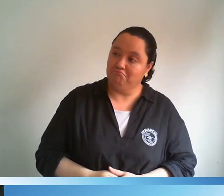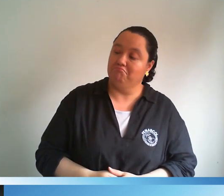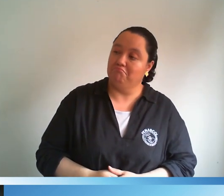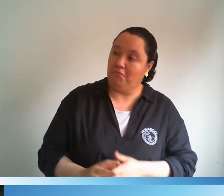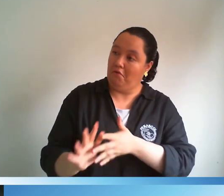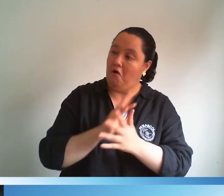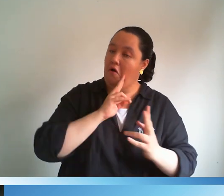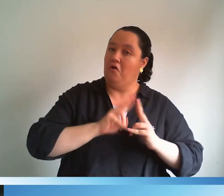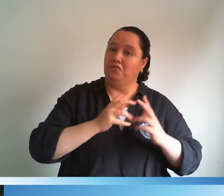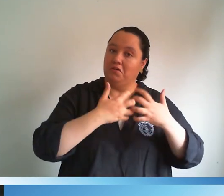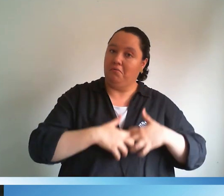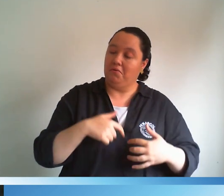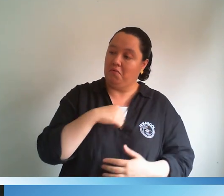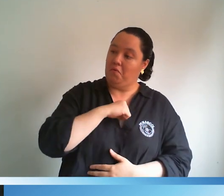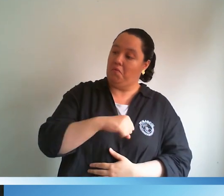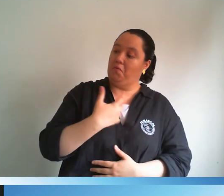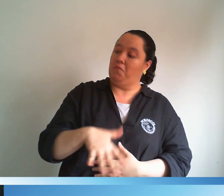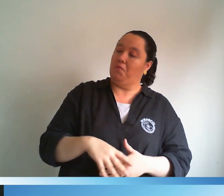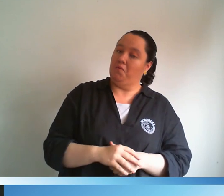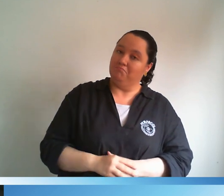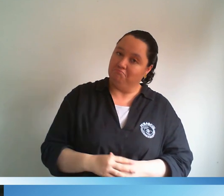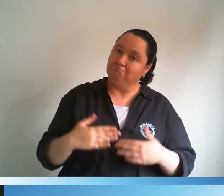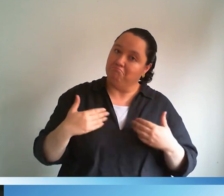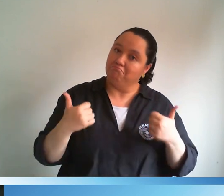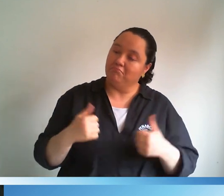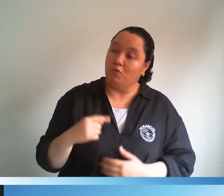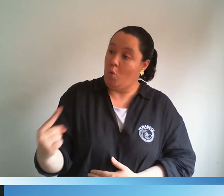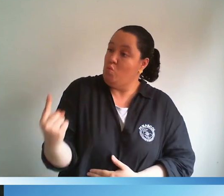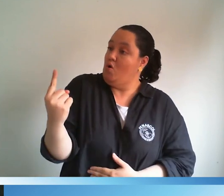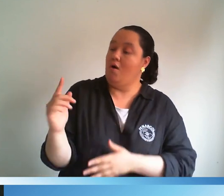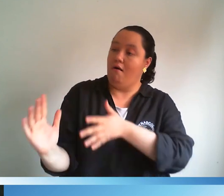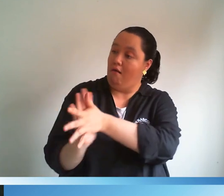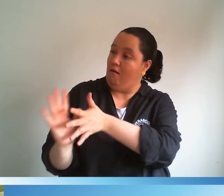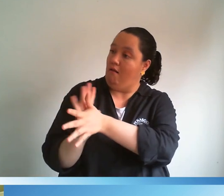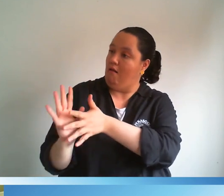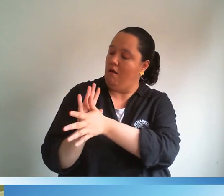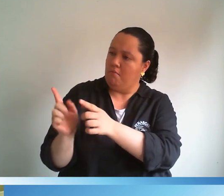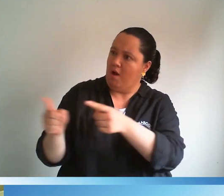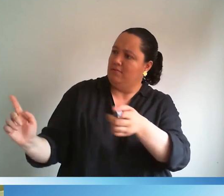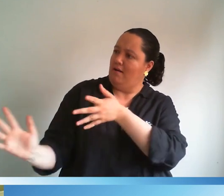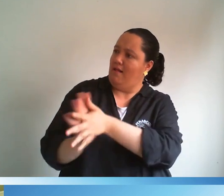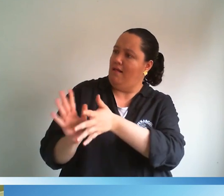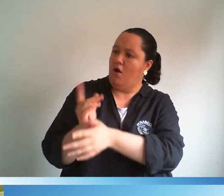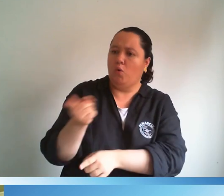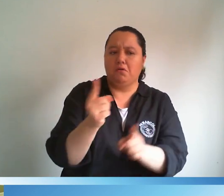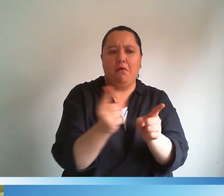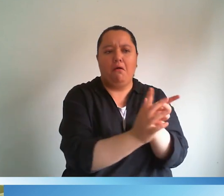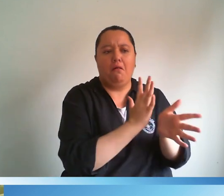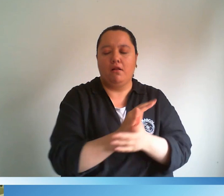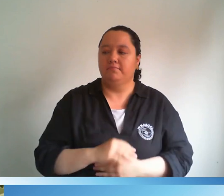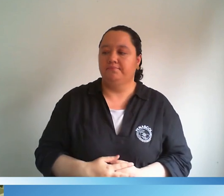Me sorprende gratamente tu conocimiento de la empresa. Eres el único candidato que me ha dado tanta información.